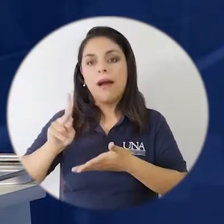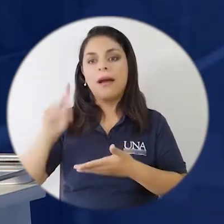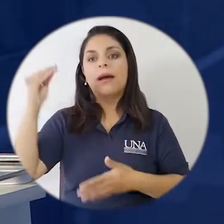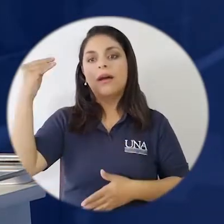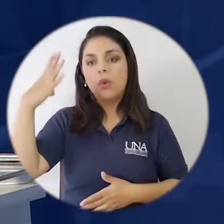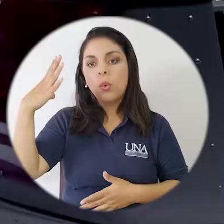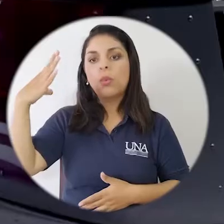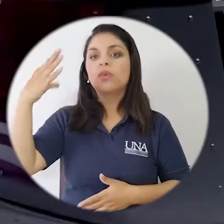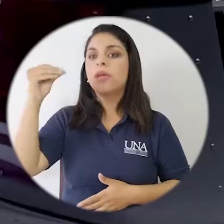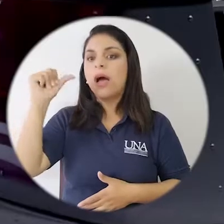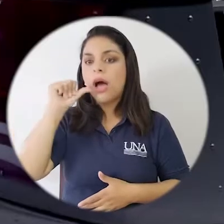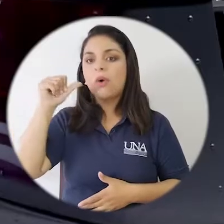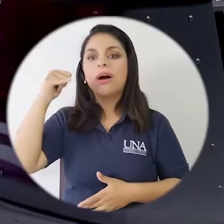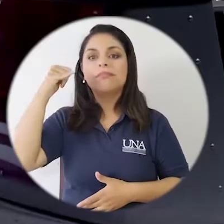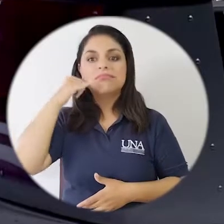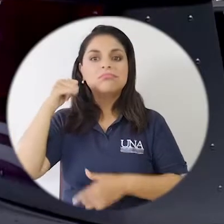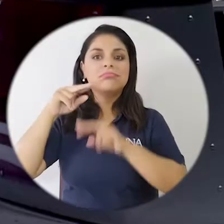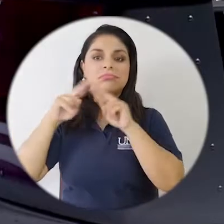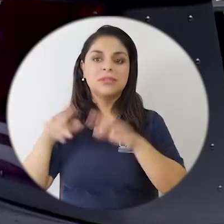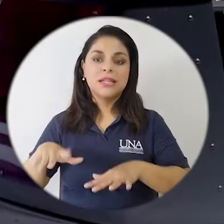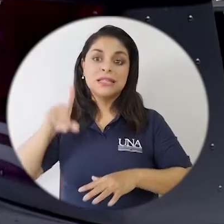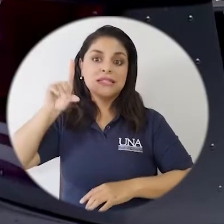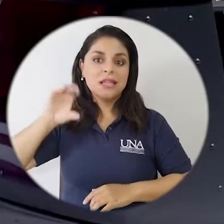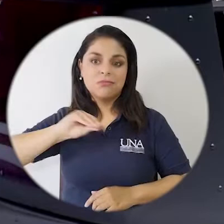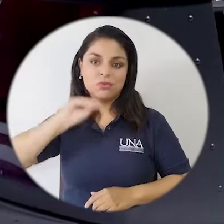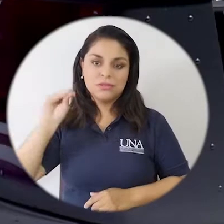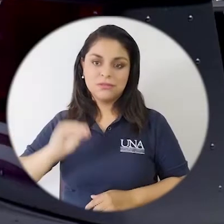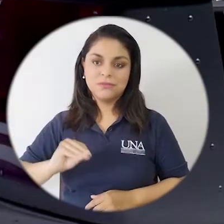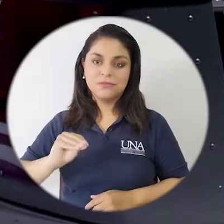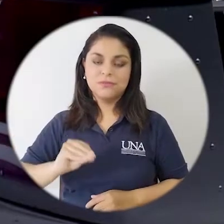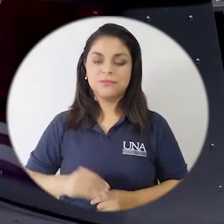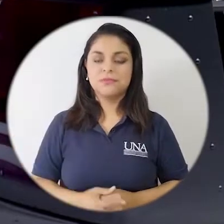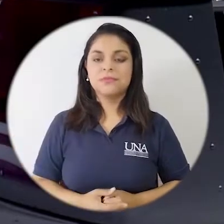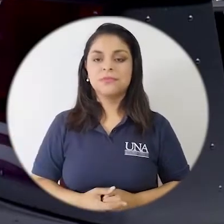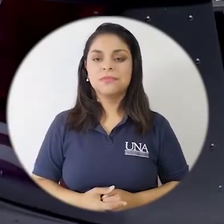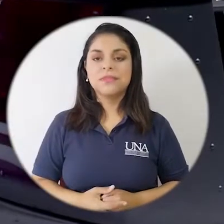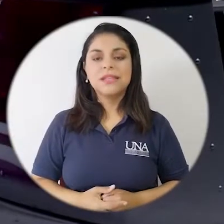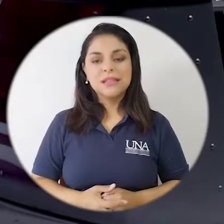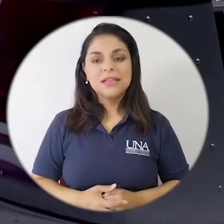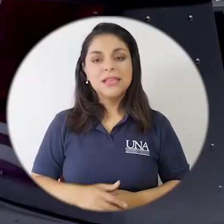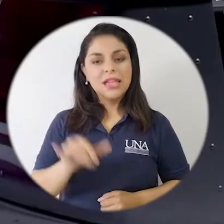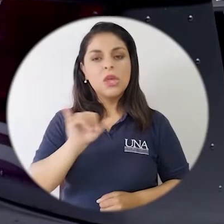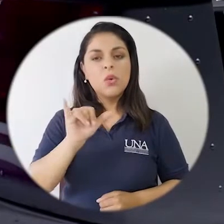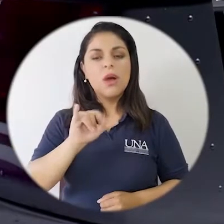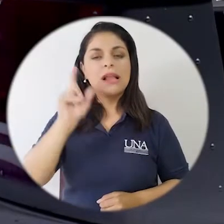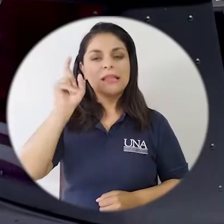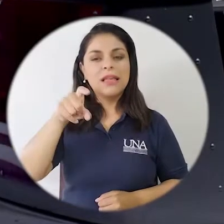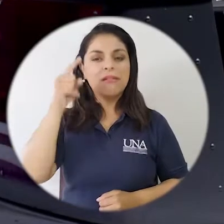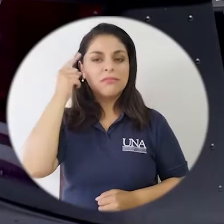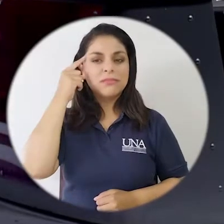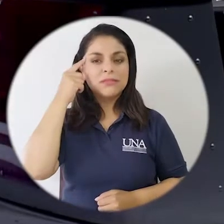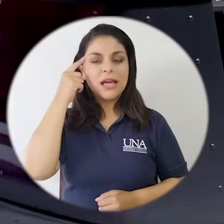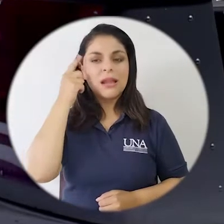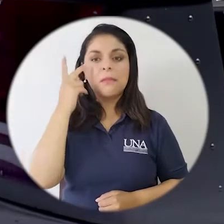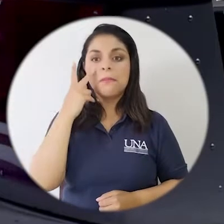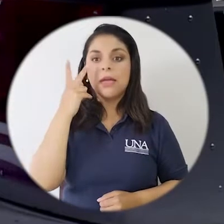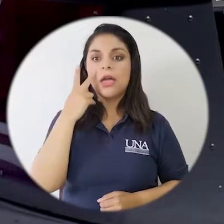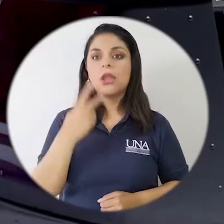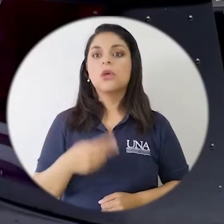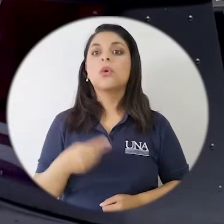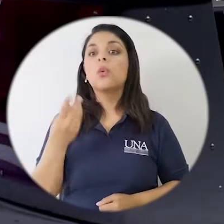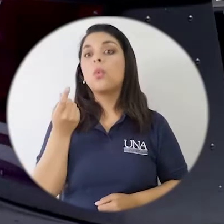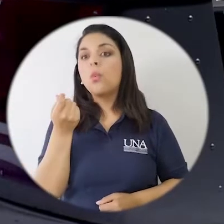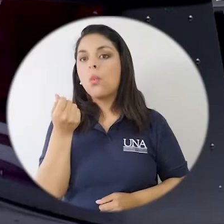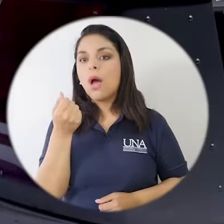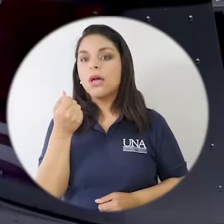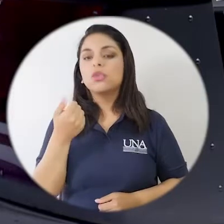al 100%. Bueno, en ese sentido, ¿verdad? Hay que ver lo que implica el paradero de costos. ¿Cuánto me gasto de pasajes?